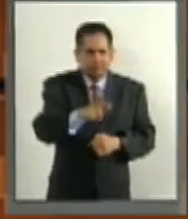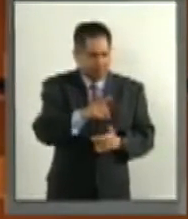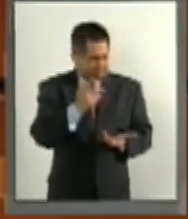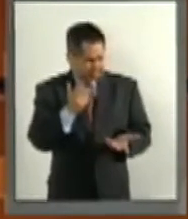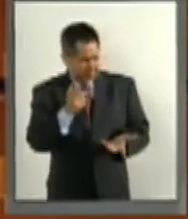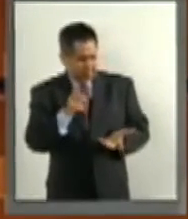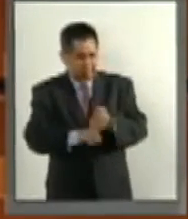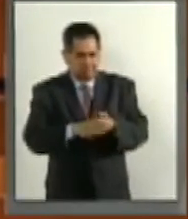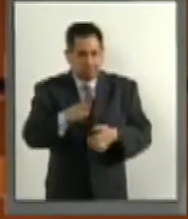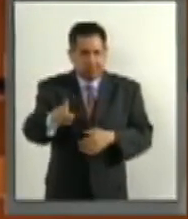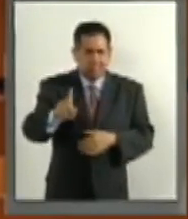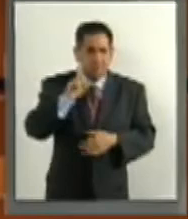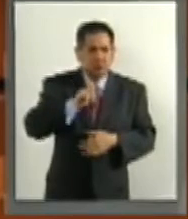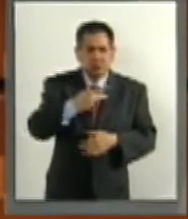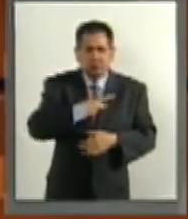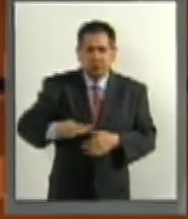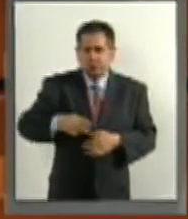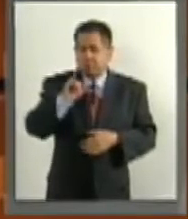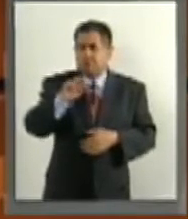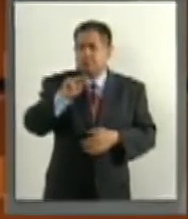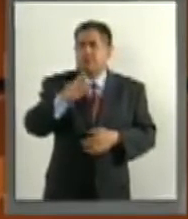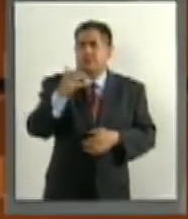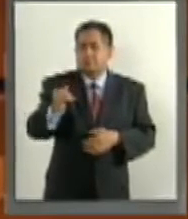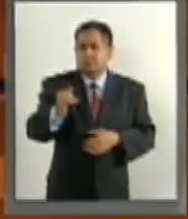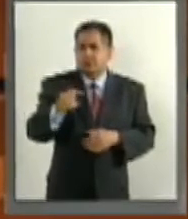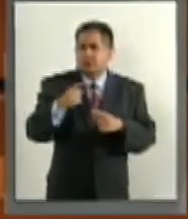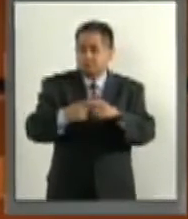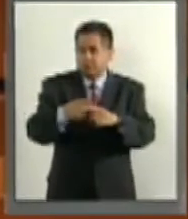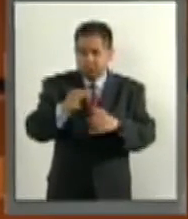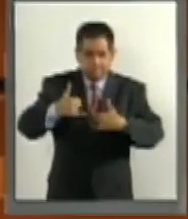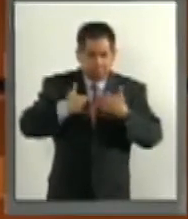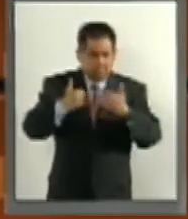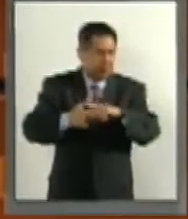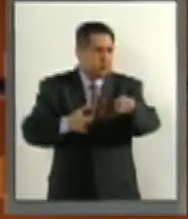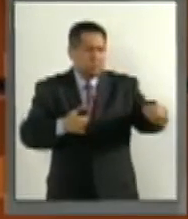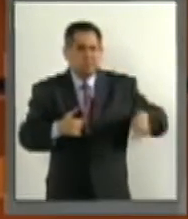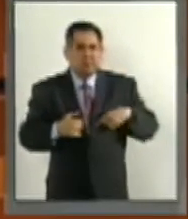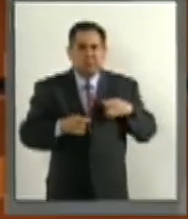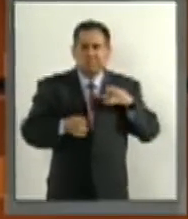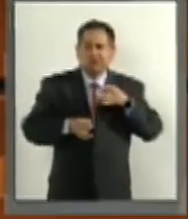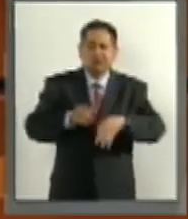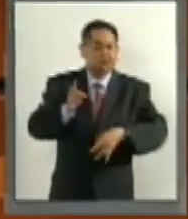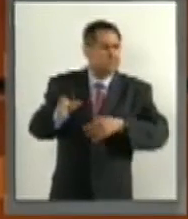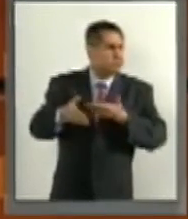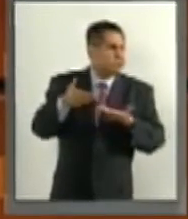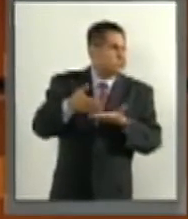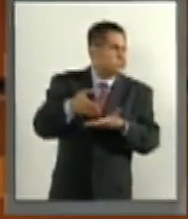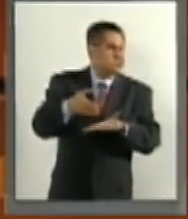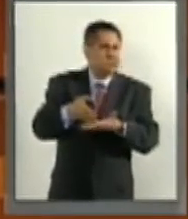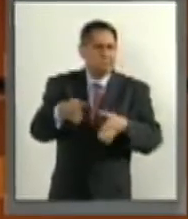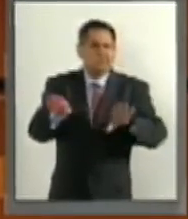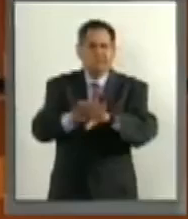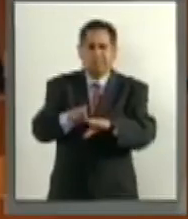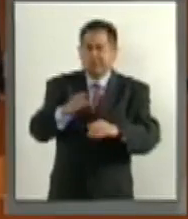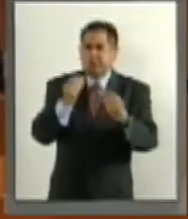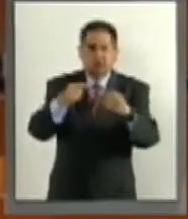la candidata vicepresidenta del INEGI y a quien están torpedeando mucha gente en este momento.